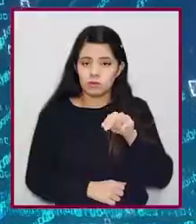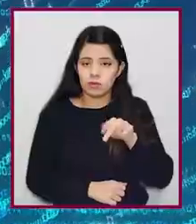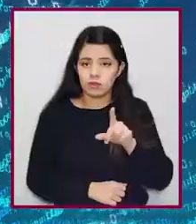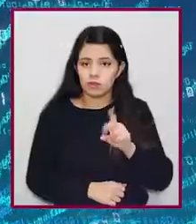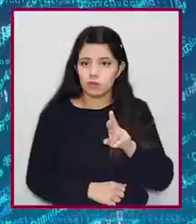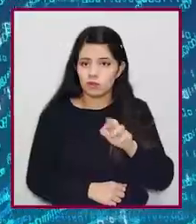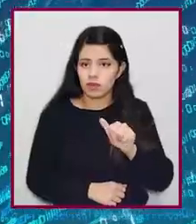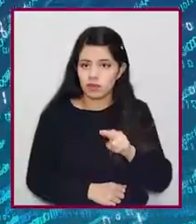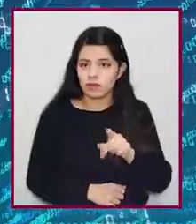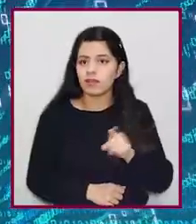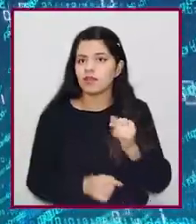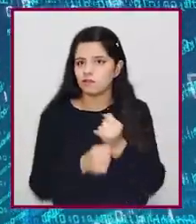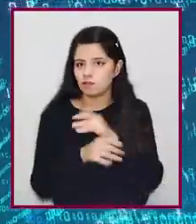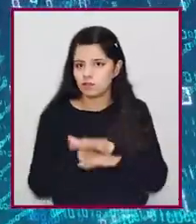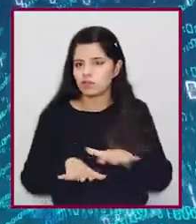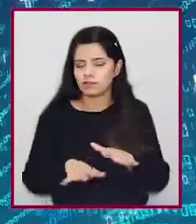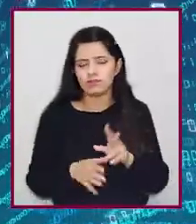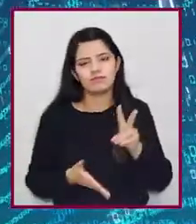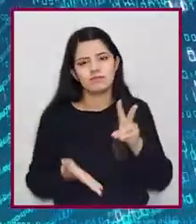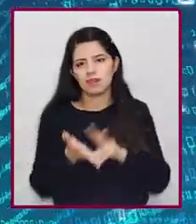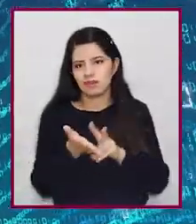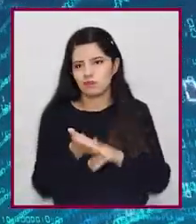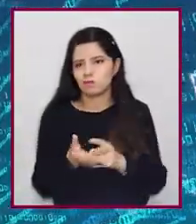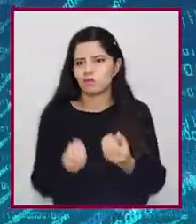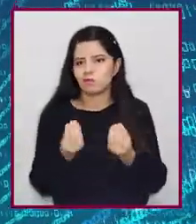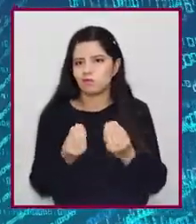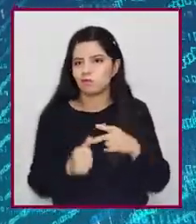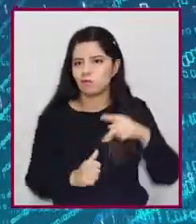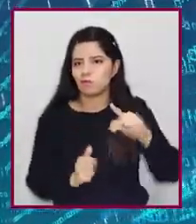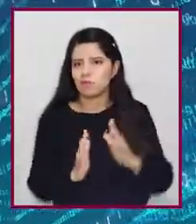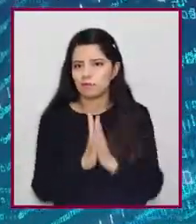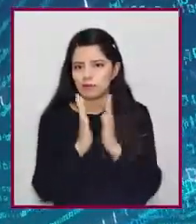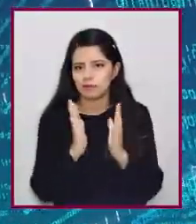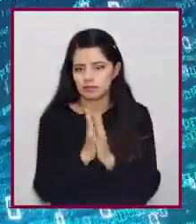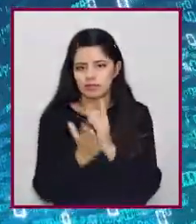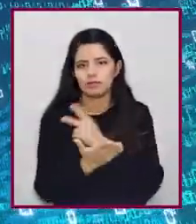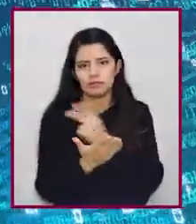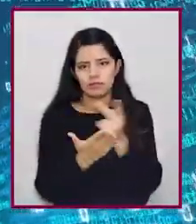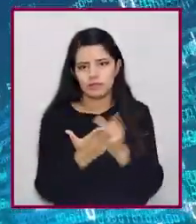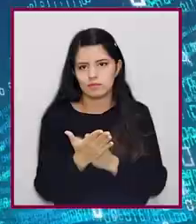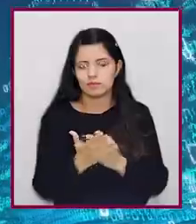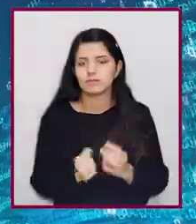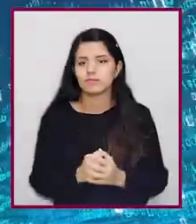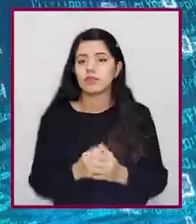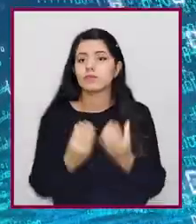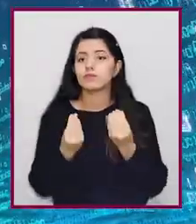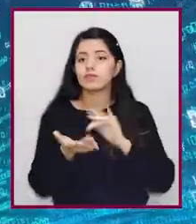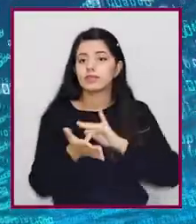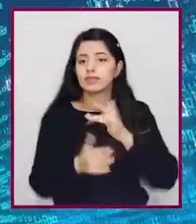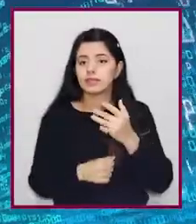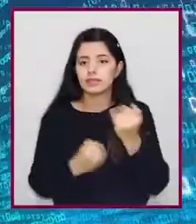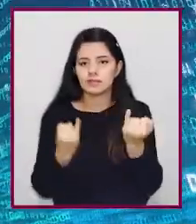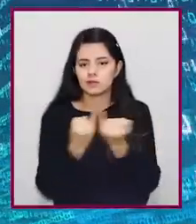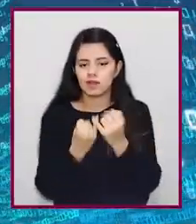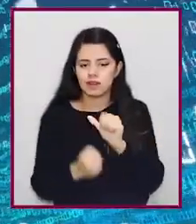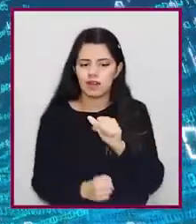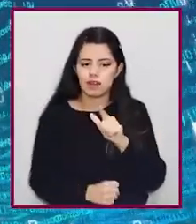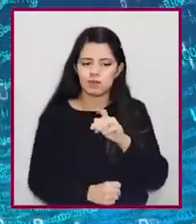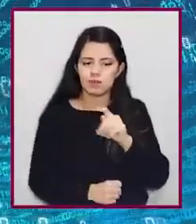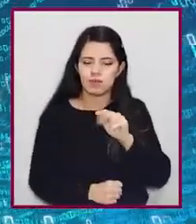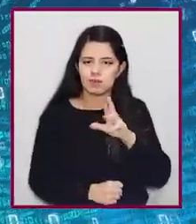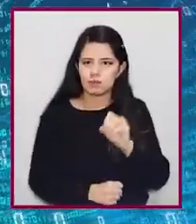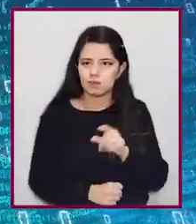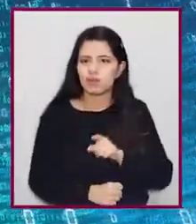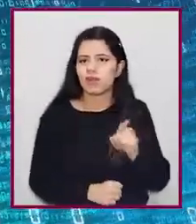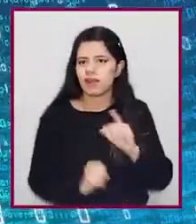la información que nos dio. Valoramos mucho su participación en este programa. Muchas gracias también a Alberto Candiani por